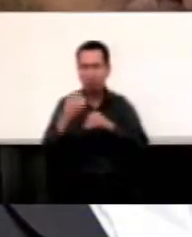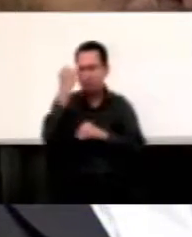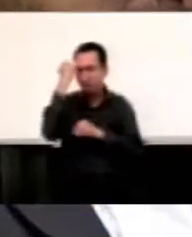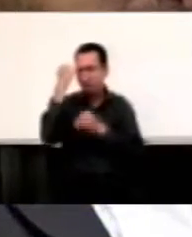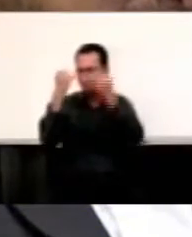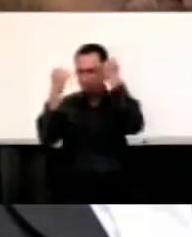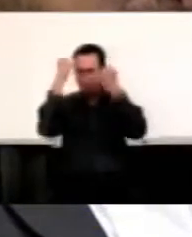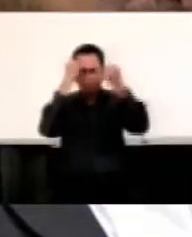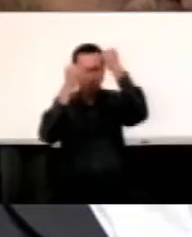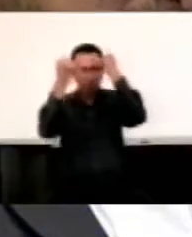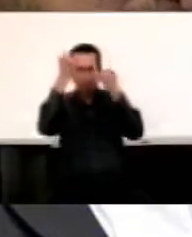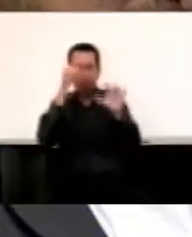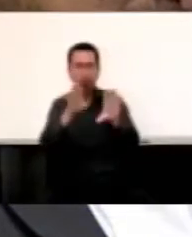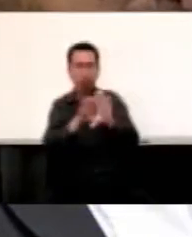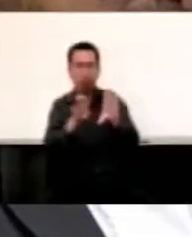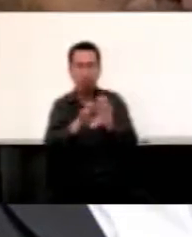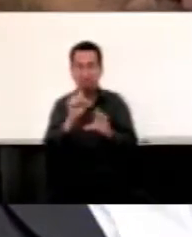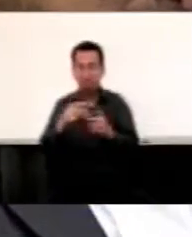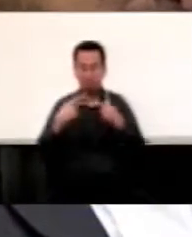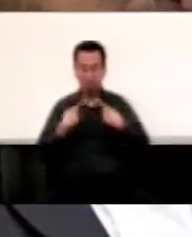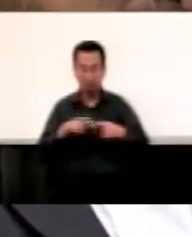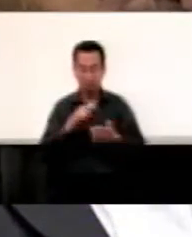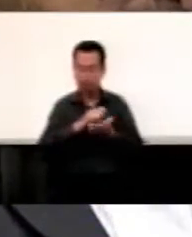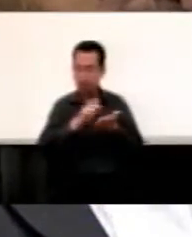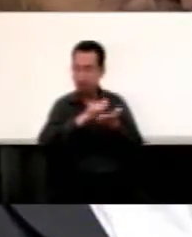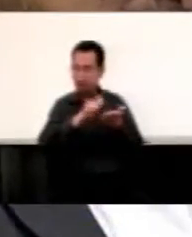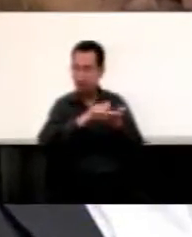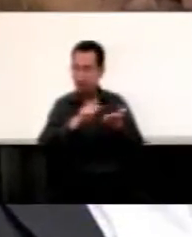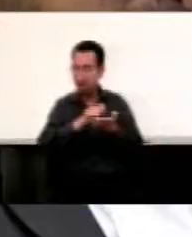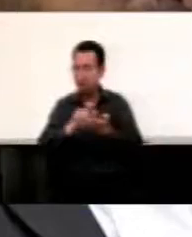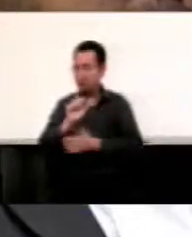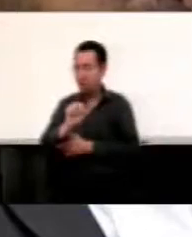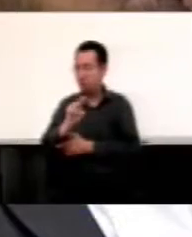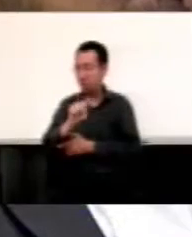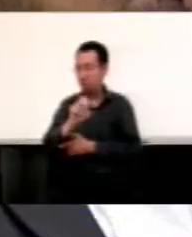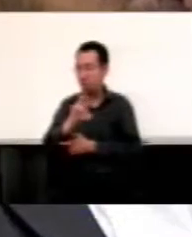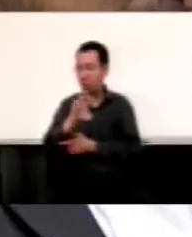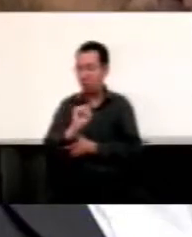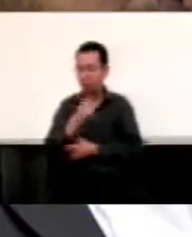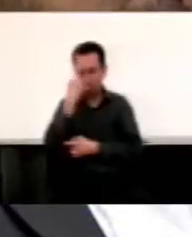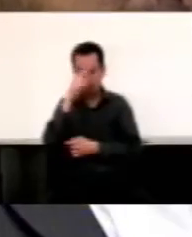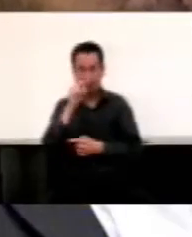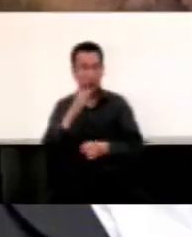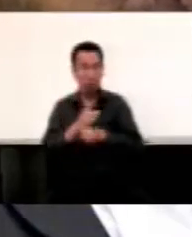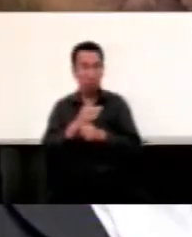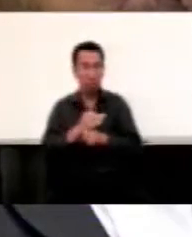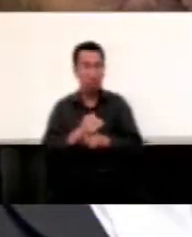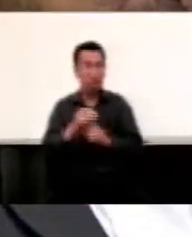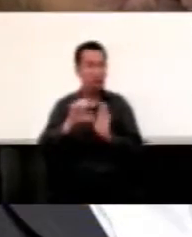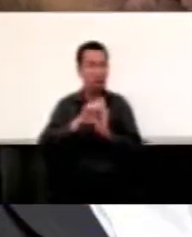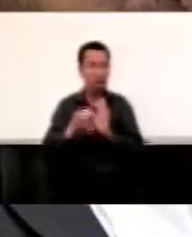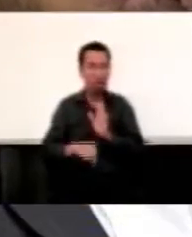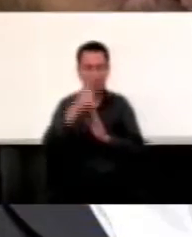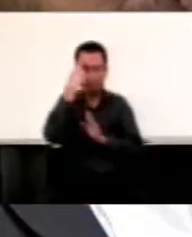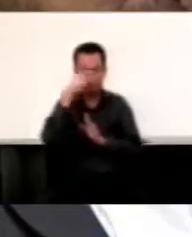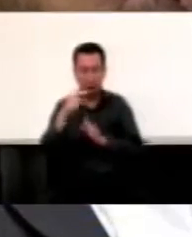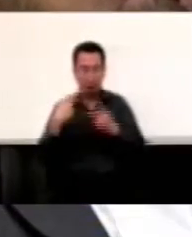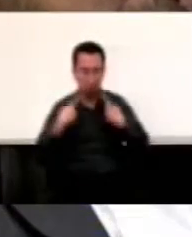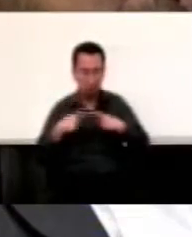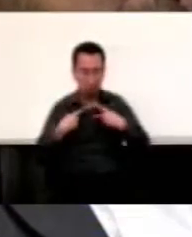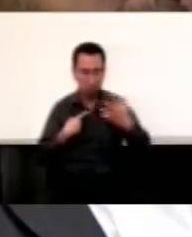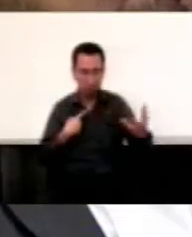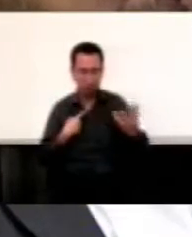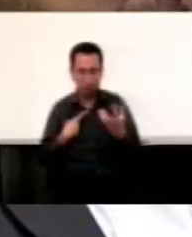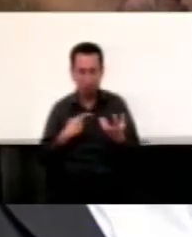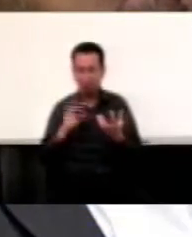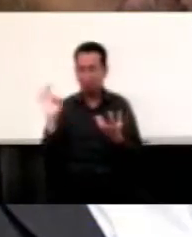sistema. Y con lo que los autores manifiestan que pretenden proponer o acercar un ejercicio de construcción de